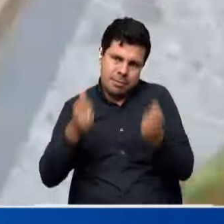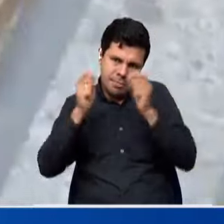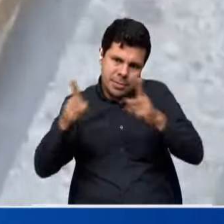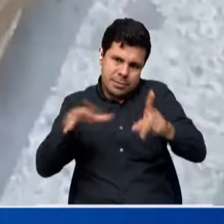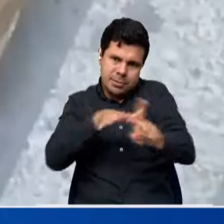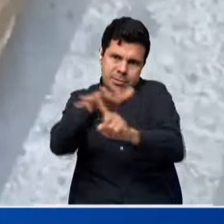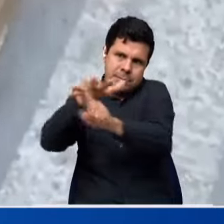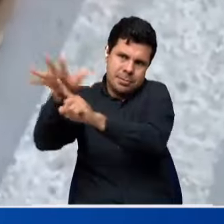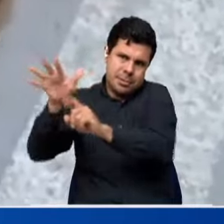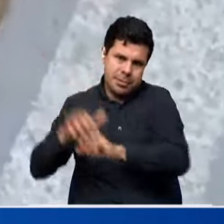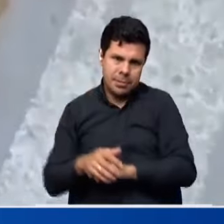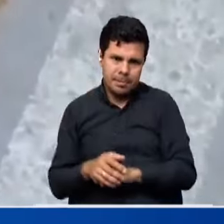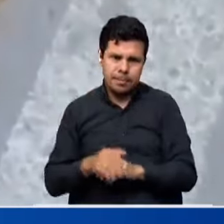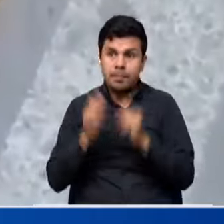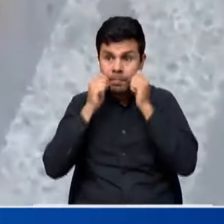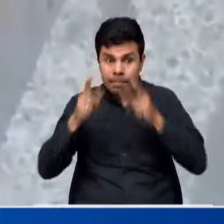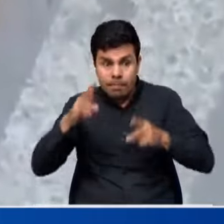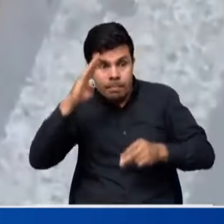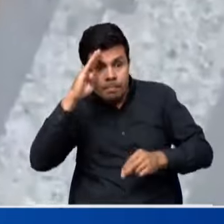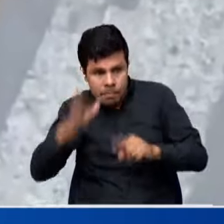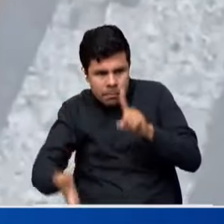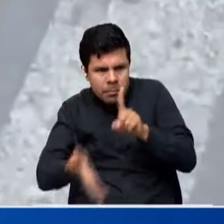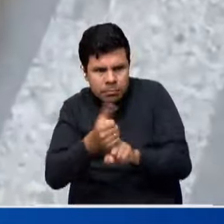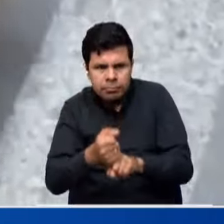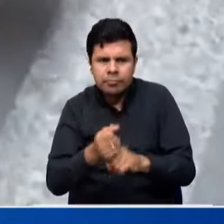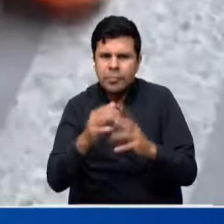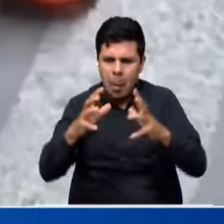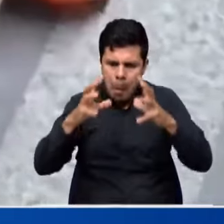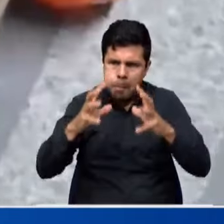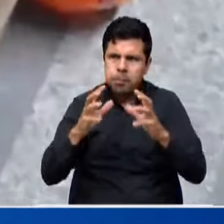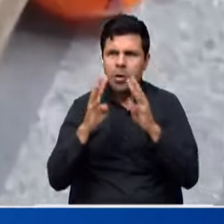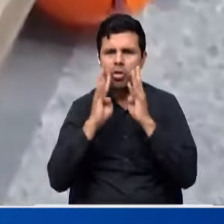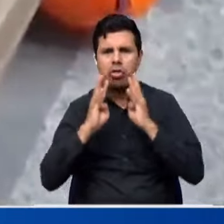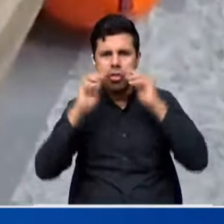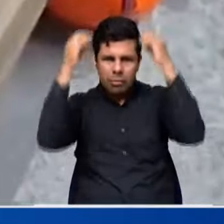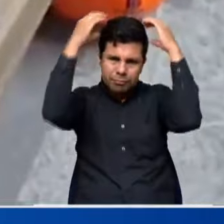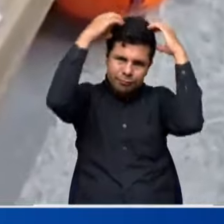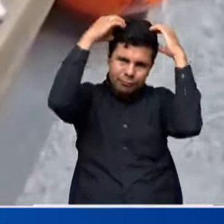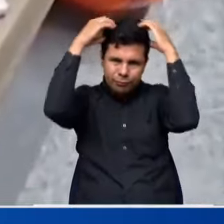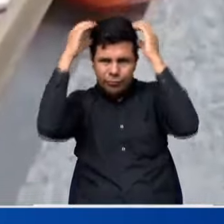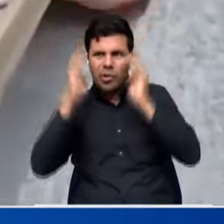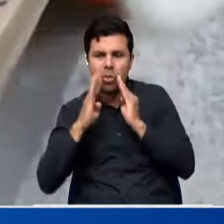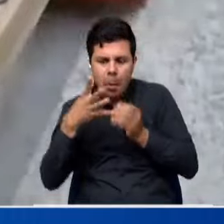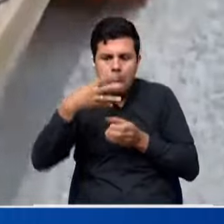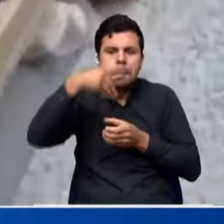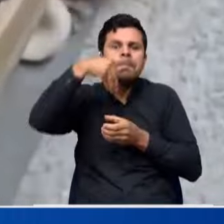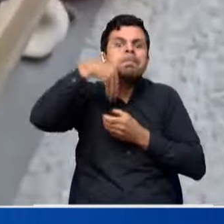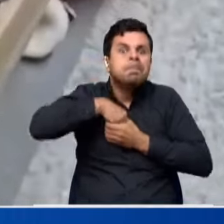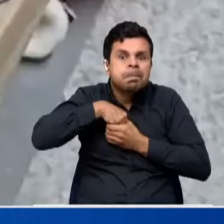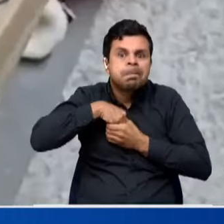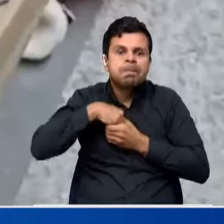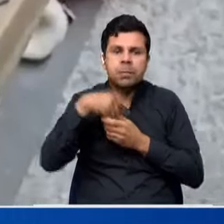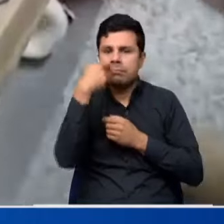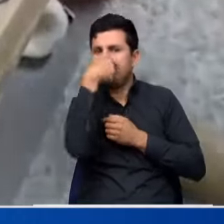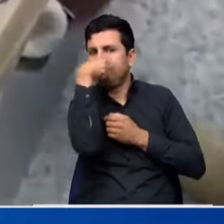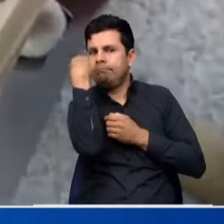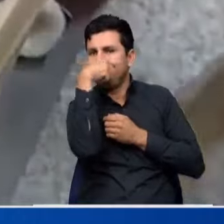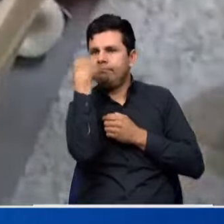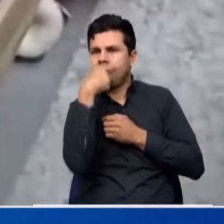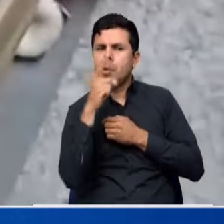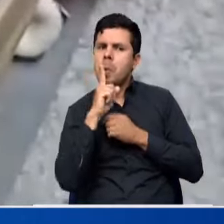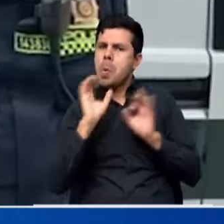Los uniformados encontraron que los balones y los osos de peluche habían sido rellenados con cocaína en un intento por